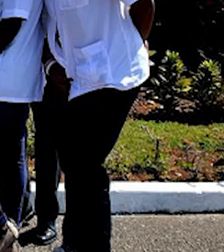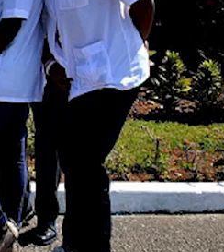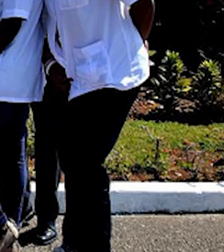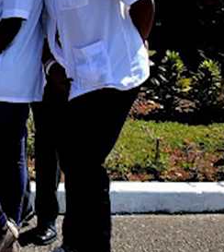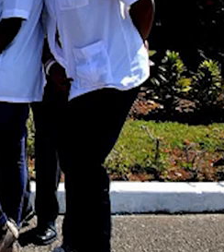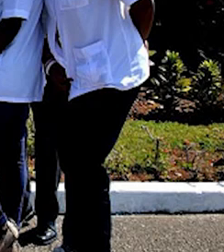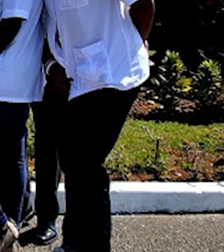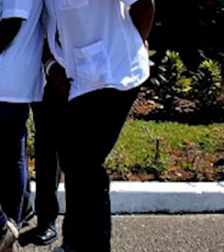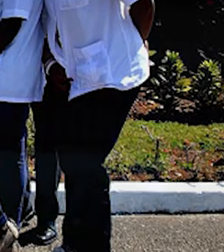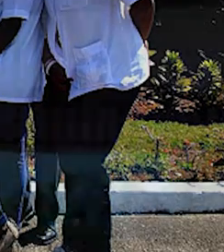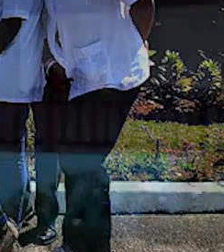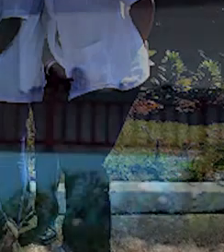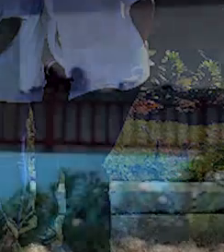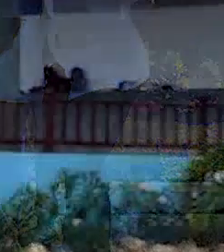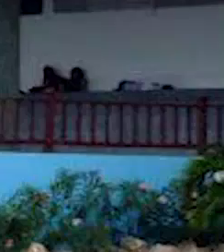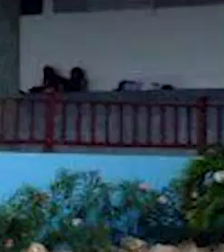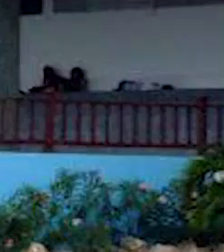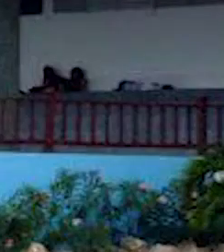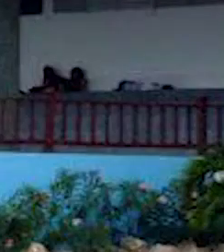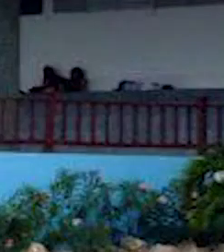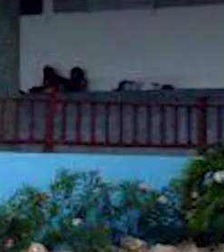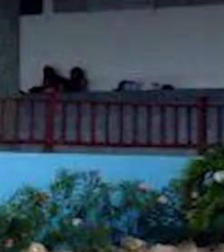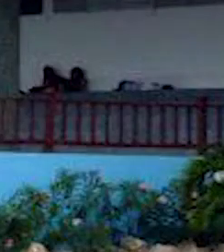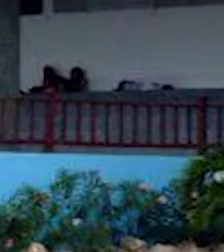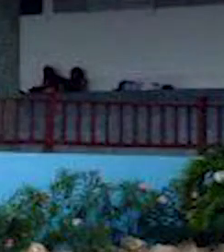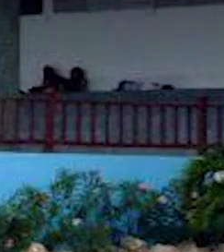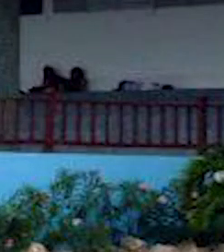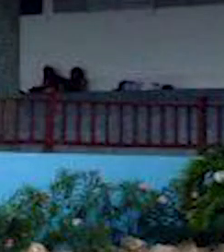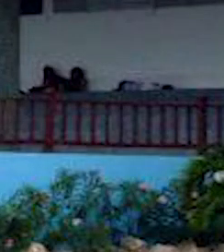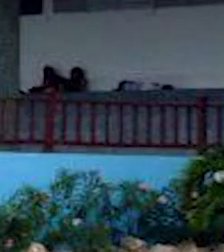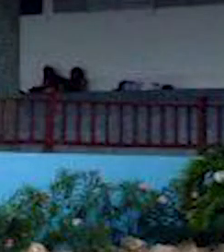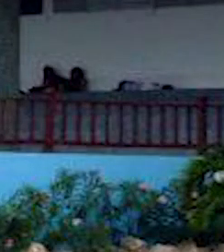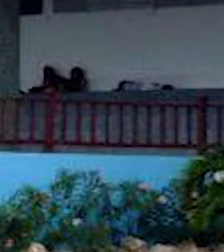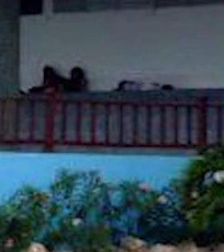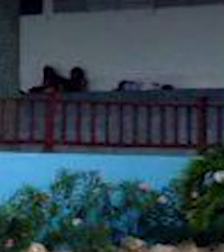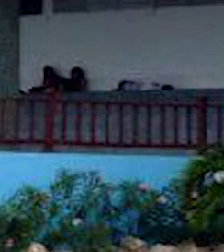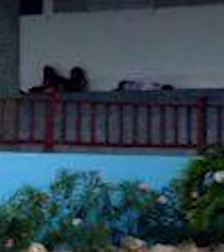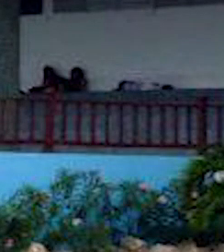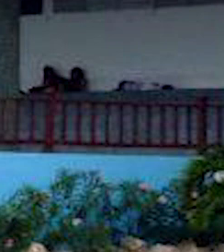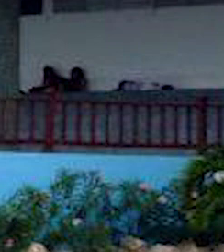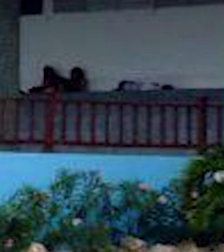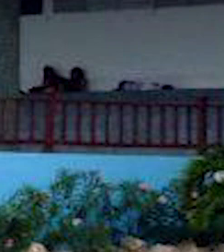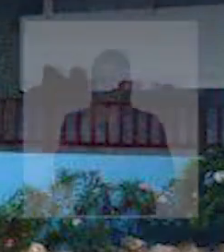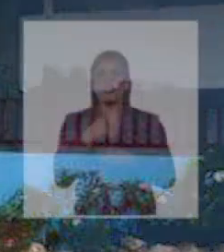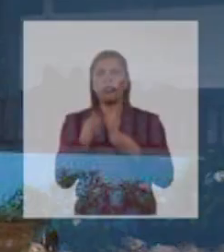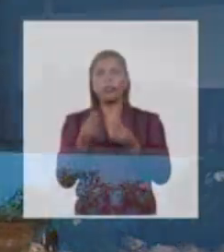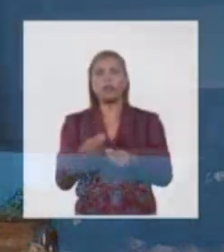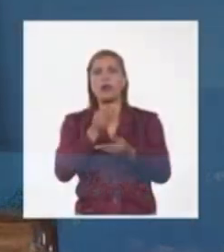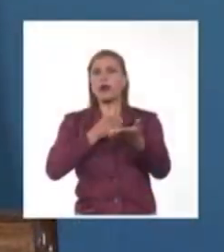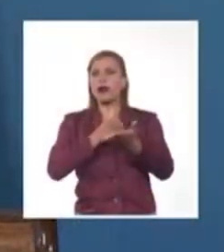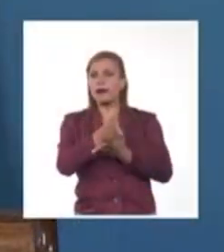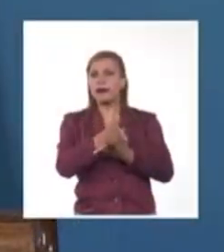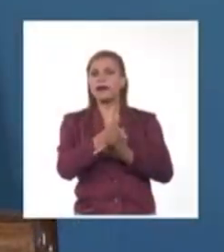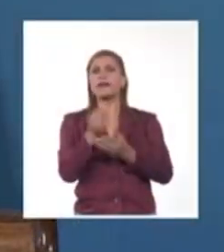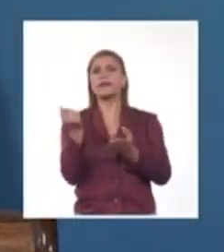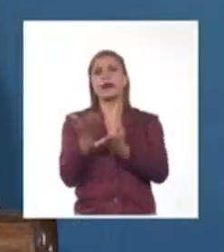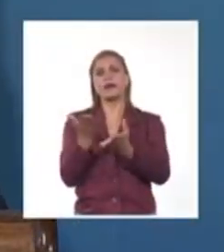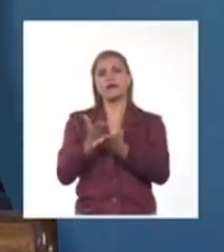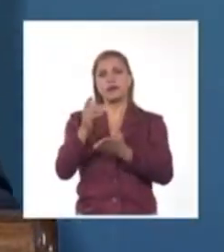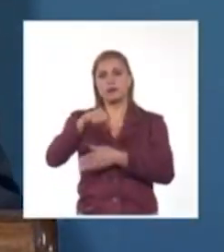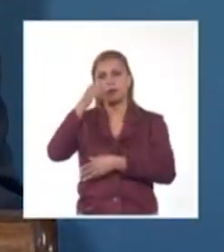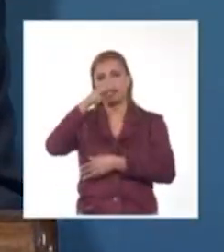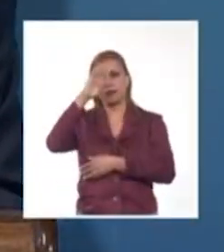de bajos ingresos latinoamericanos, caribeños y estadounidenses.